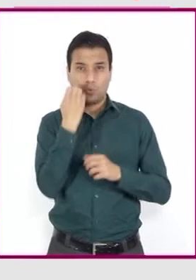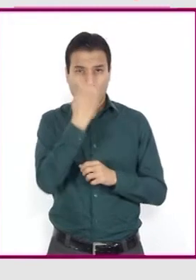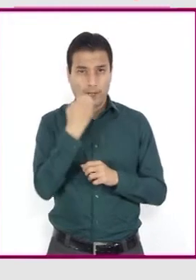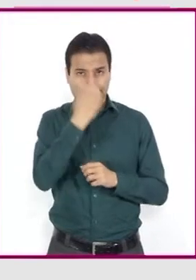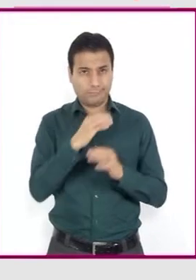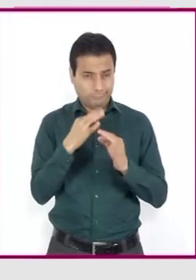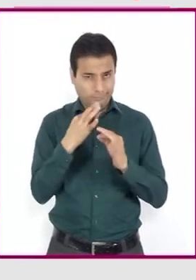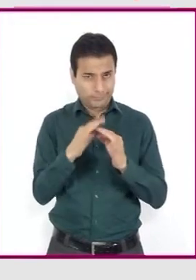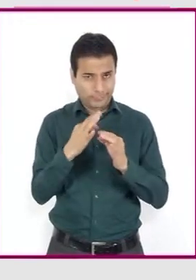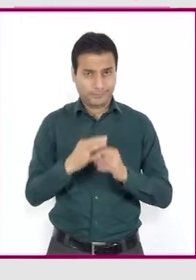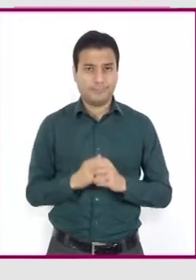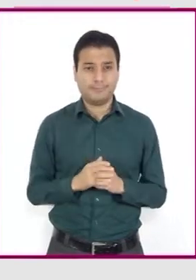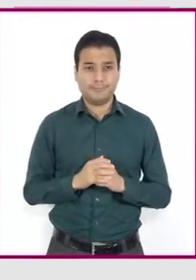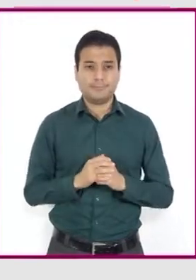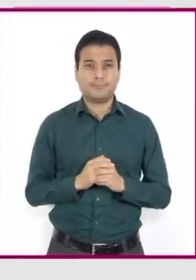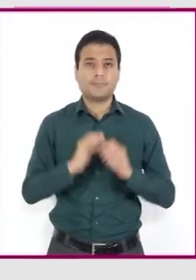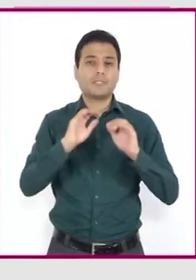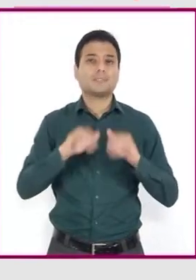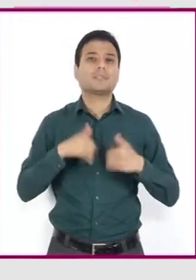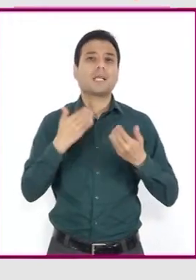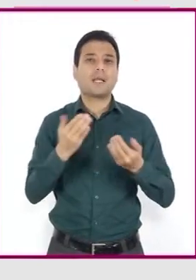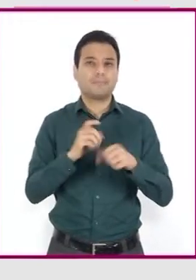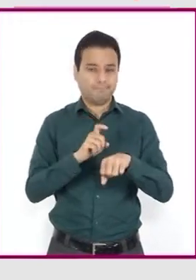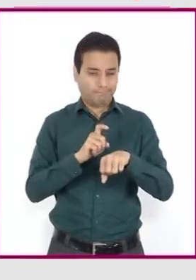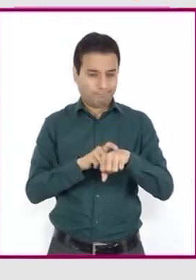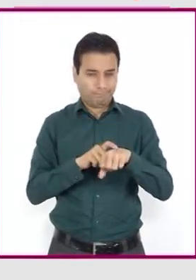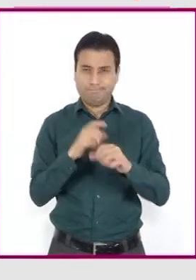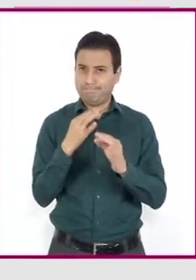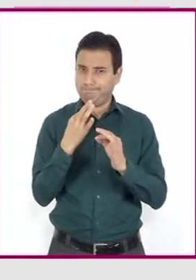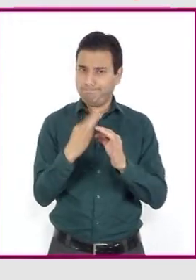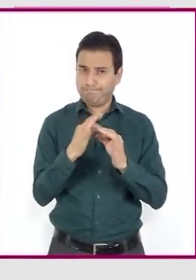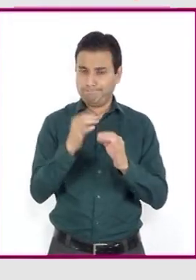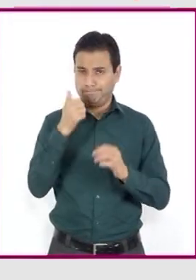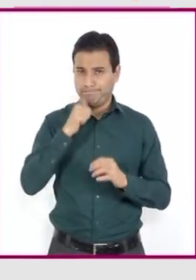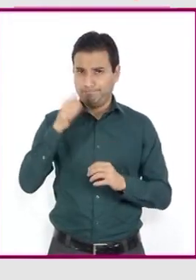regularidad. Llegar puntualmente al salón de clases.